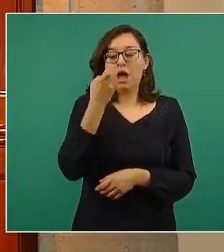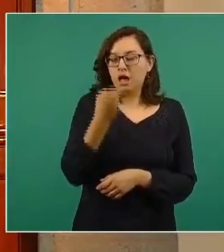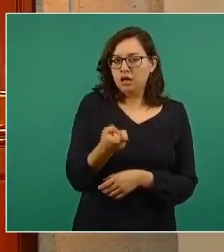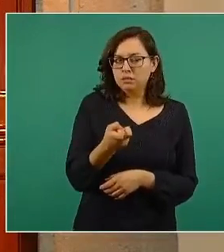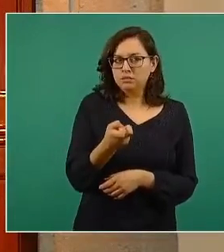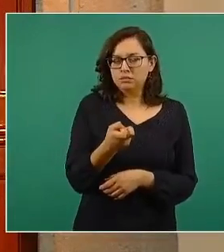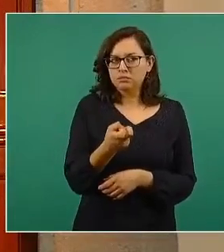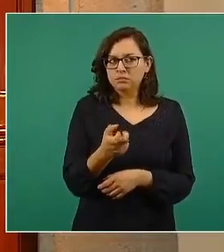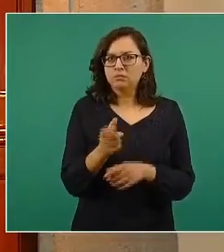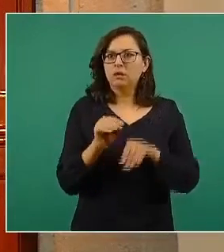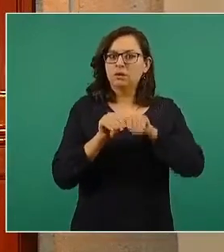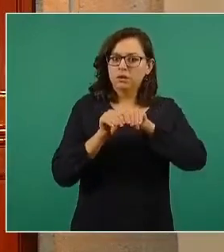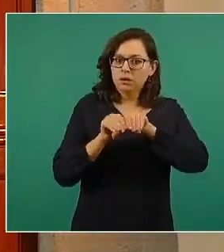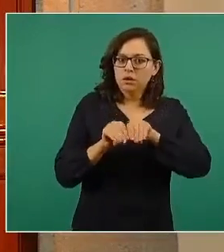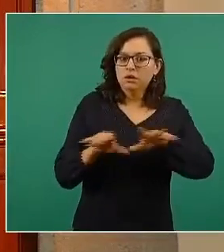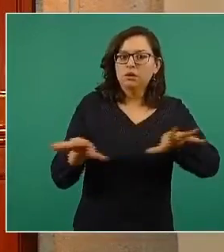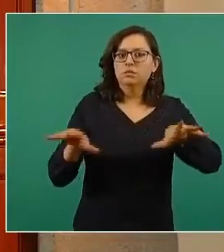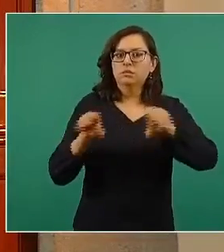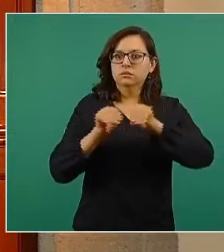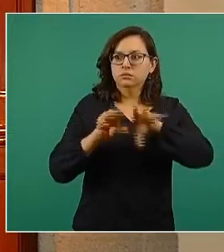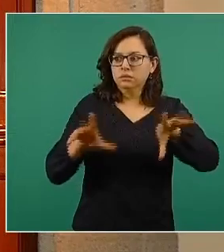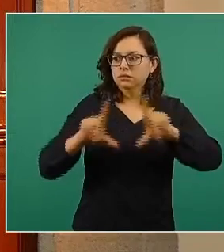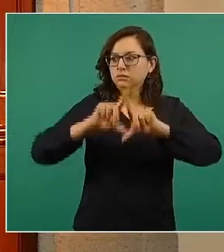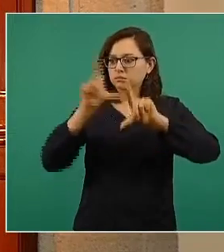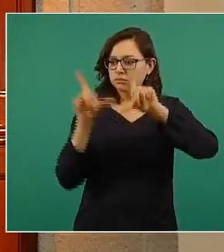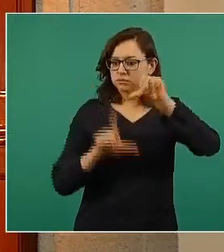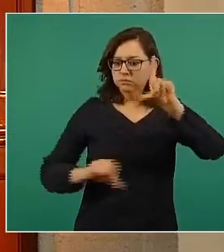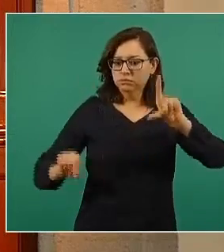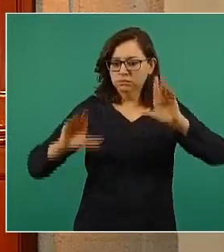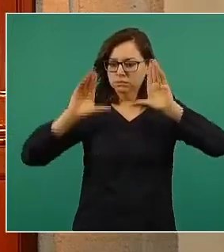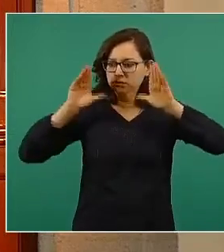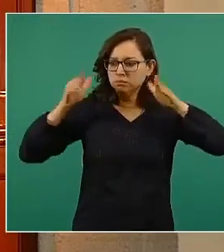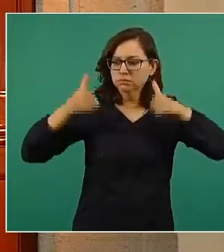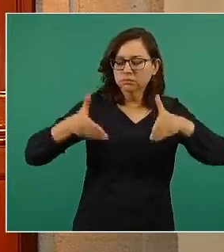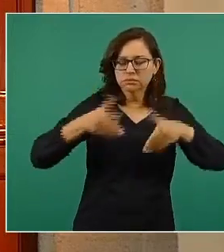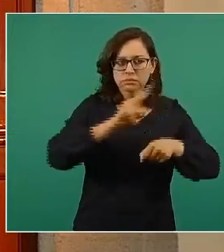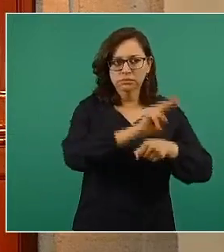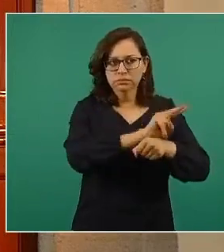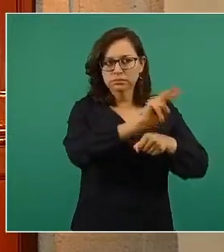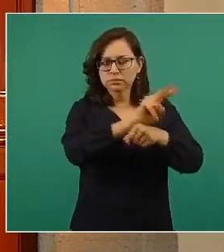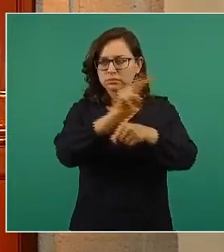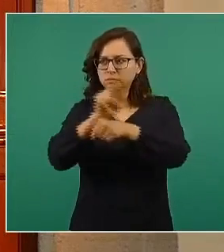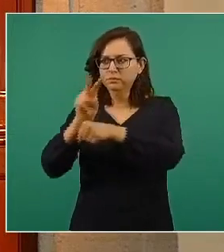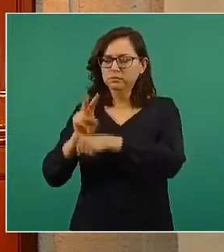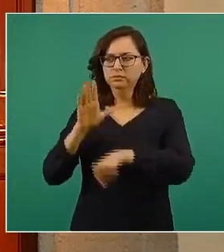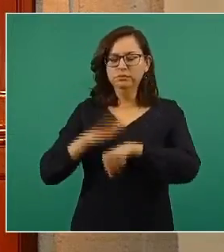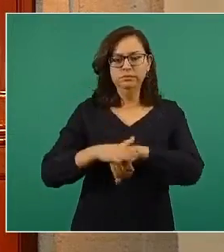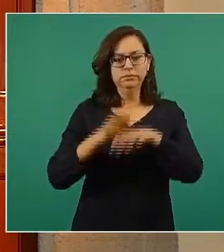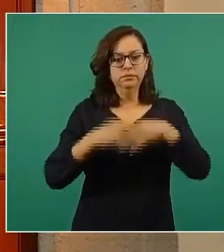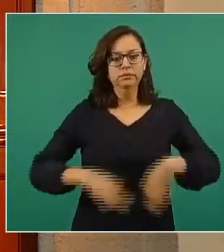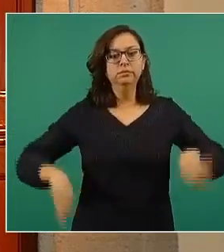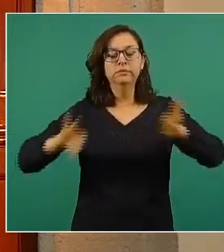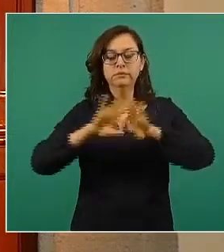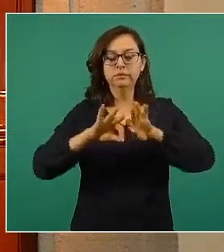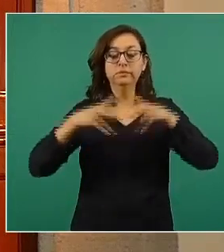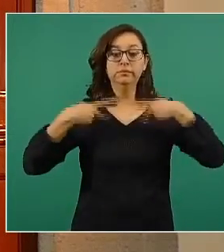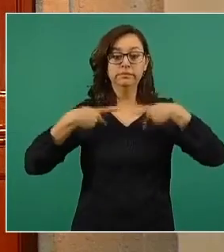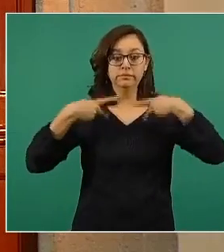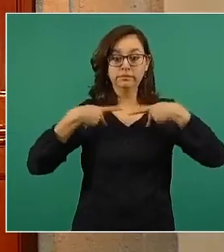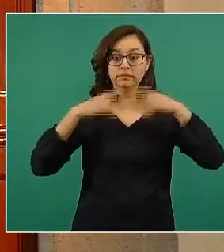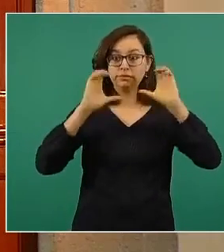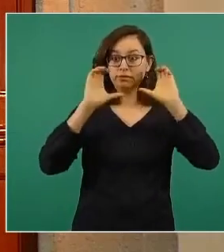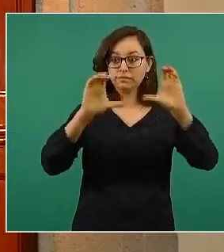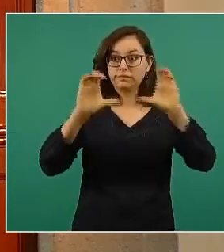sobre la necesidad de realizar un monitoreo enfocado a una definición operacional, pero también alertar a la población